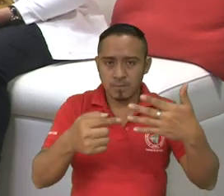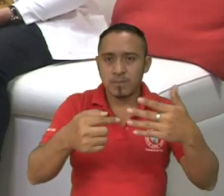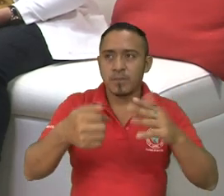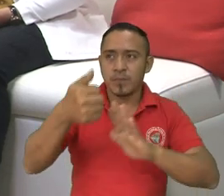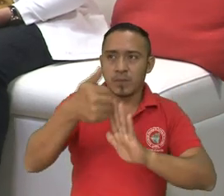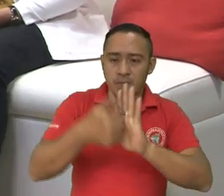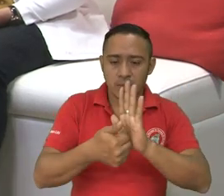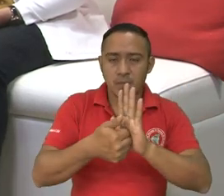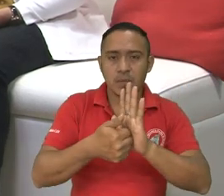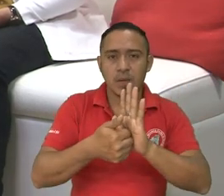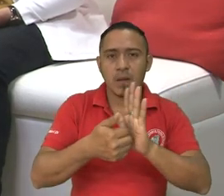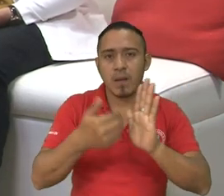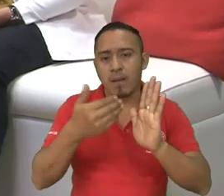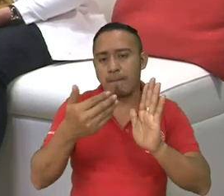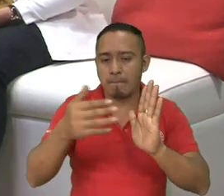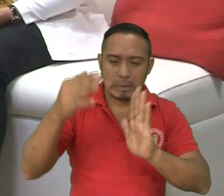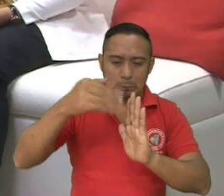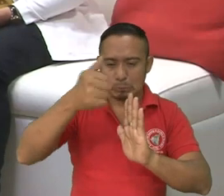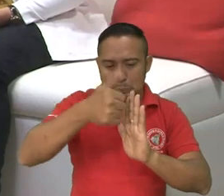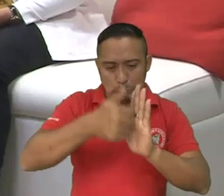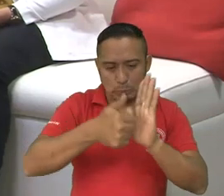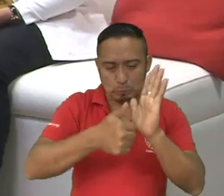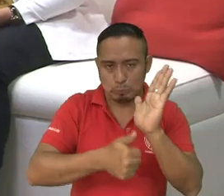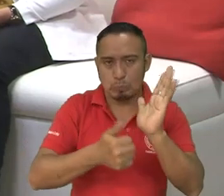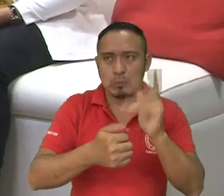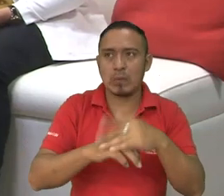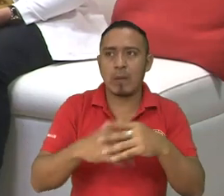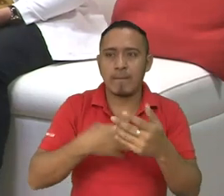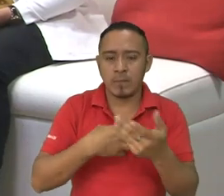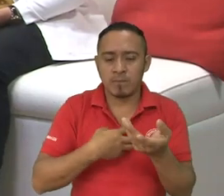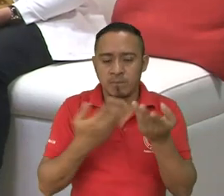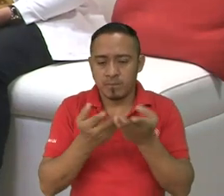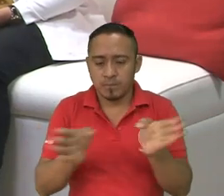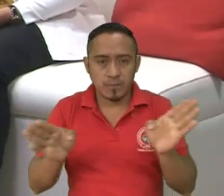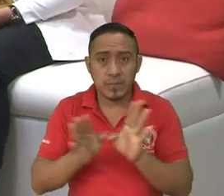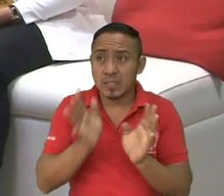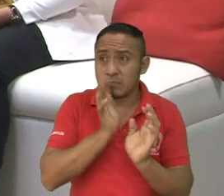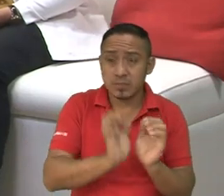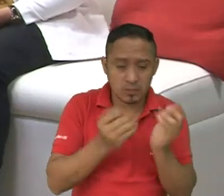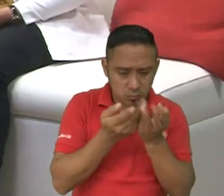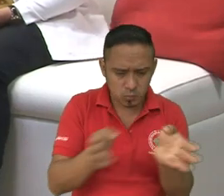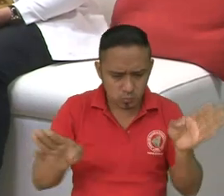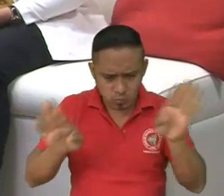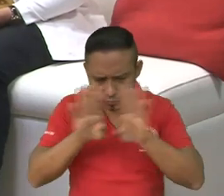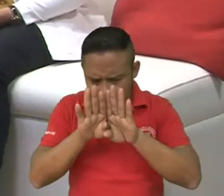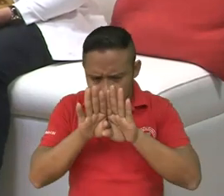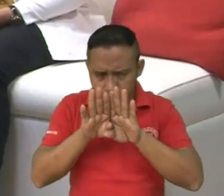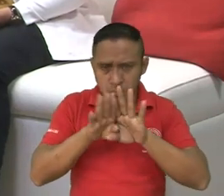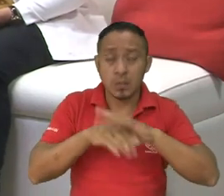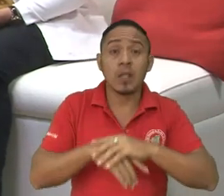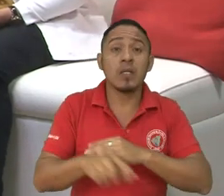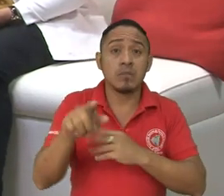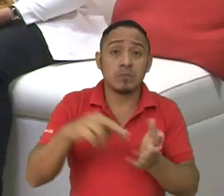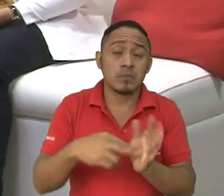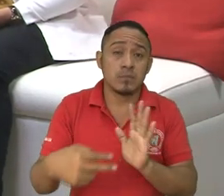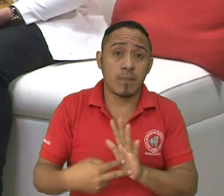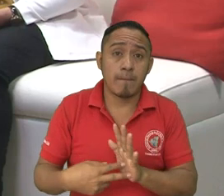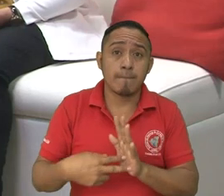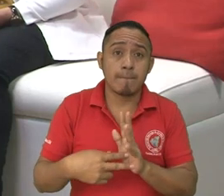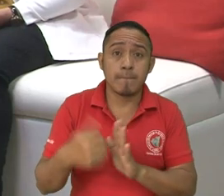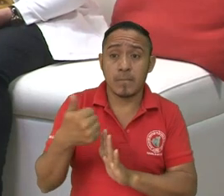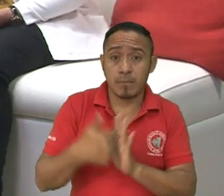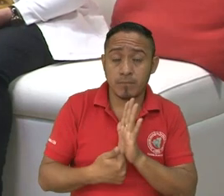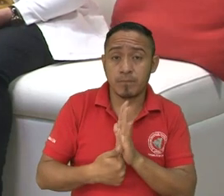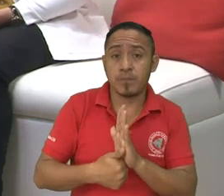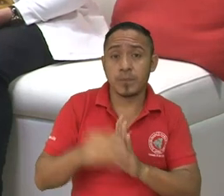tiene autoestima buena? Además del encierro, obviamente si el niño se encierra, es una señal que tiene su